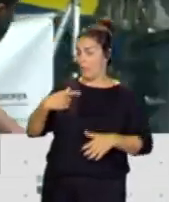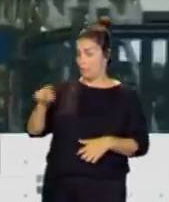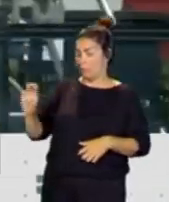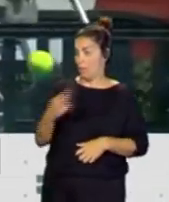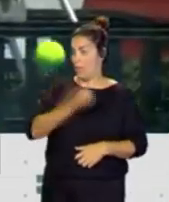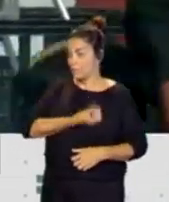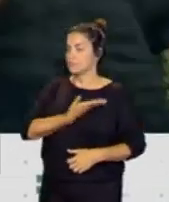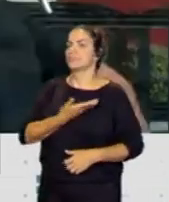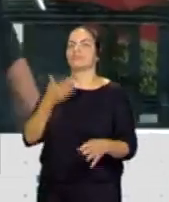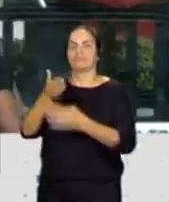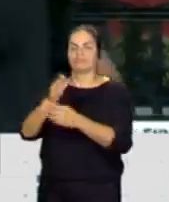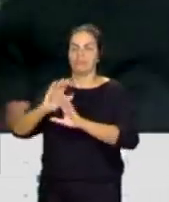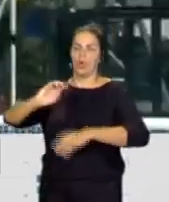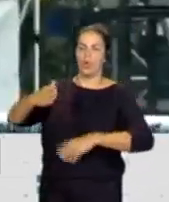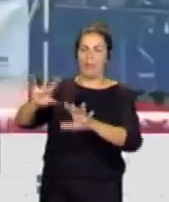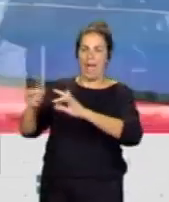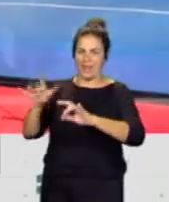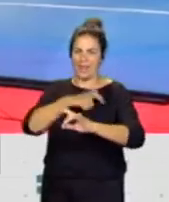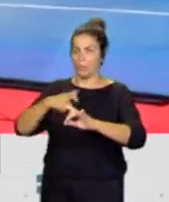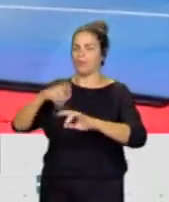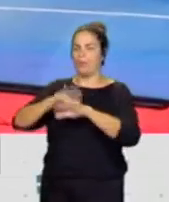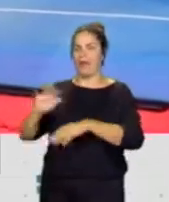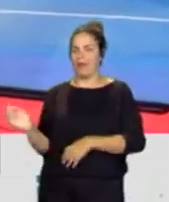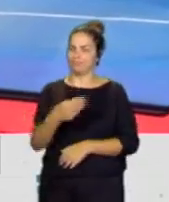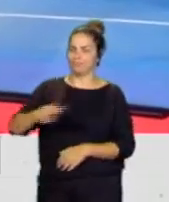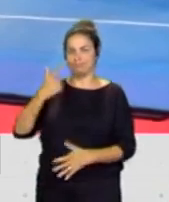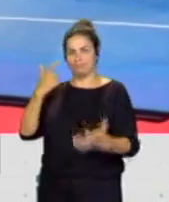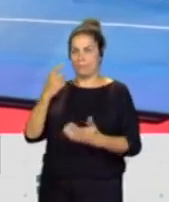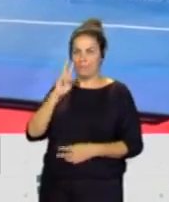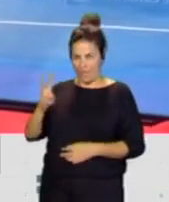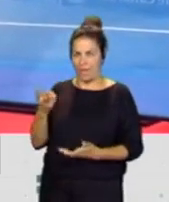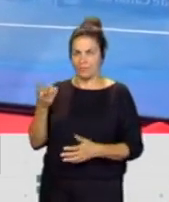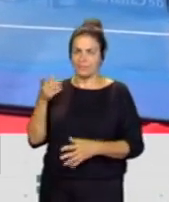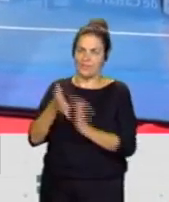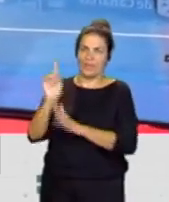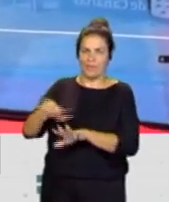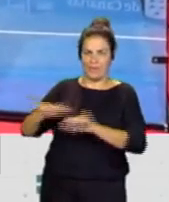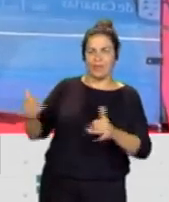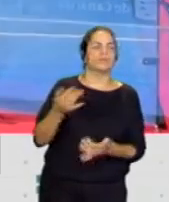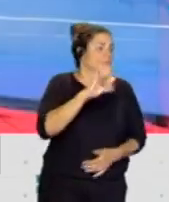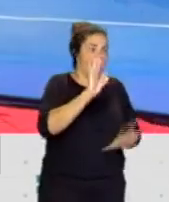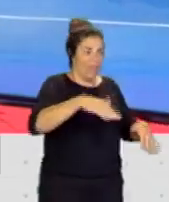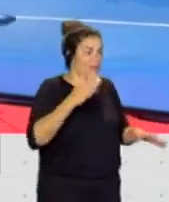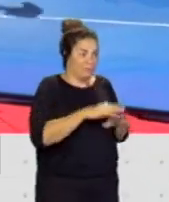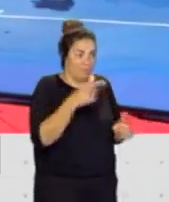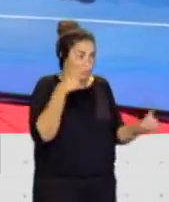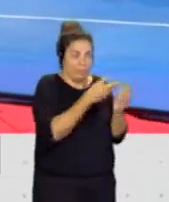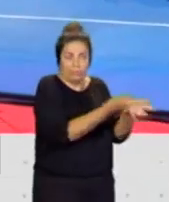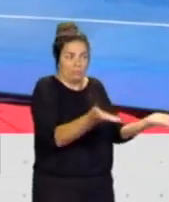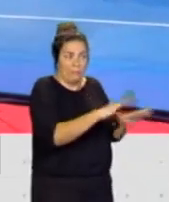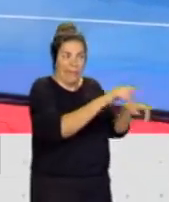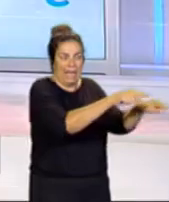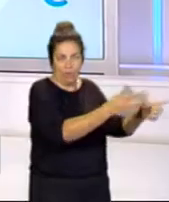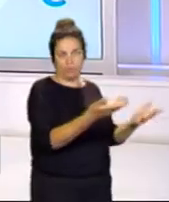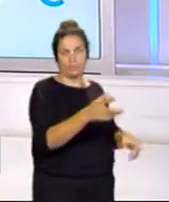al club, las arenas al puerto de la Cruz, y que vean el espectáculo, que también se vea recompensado en ese sentido. Sí, claro, es para ellos, al final esto es un premio como para el pádel canario, para los